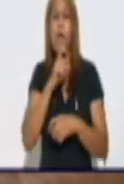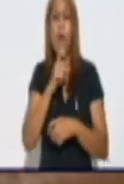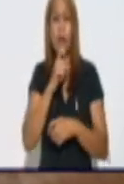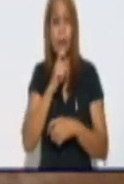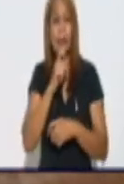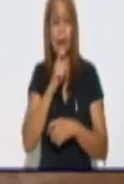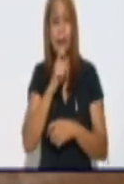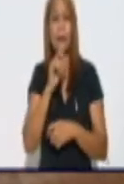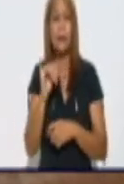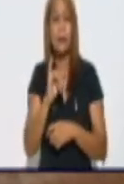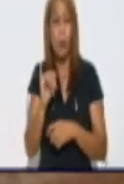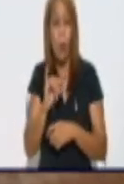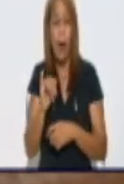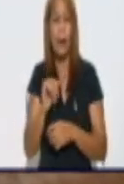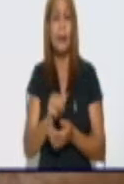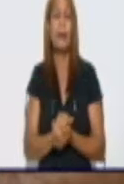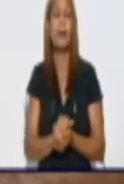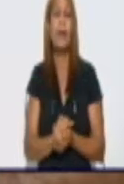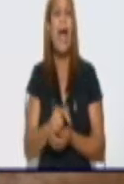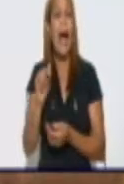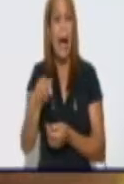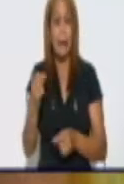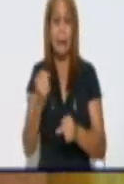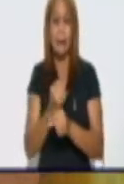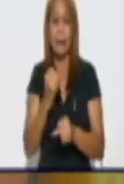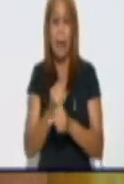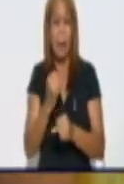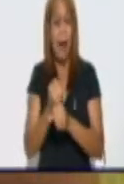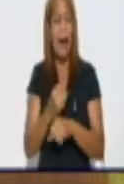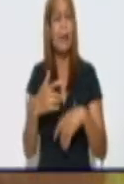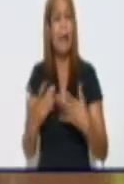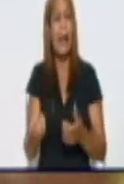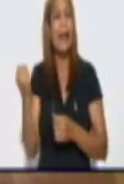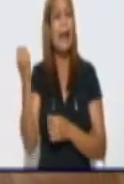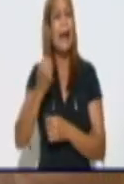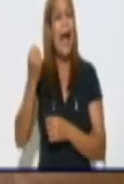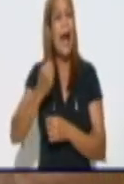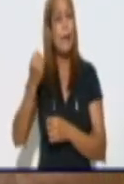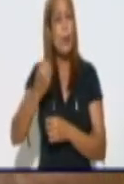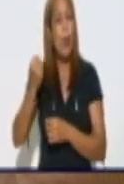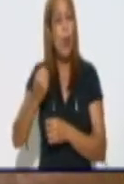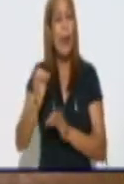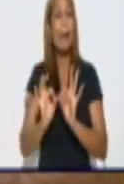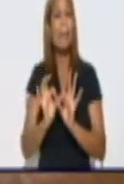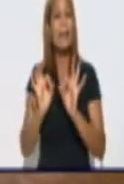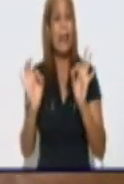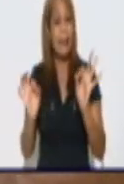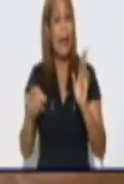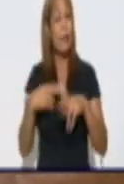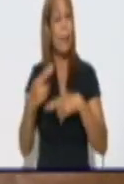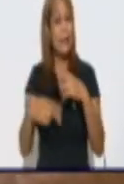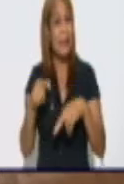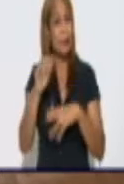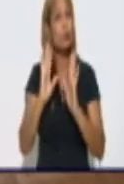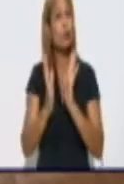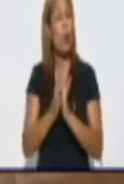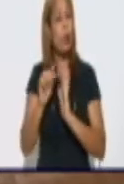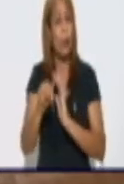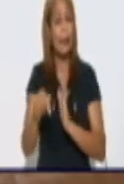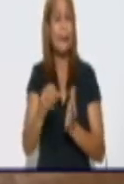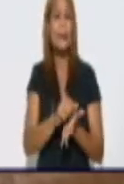este caso es escombreo de fosa, donde se trabaja con carros especializados para la prestación de estos servicios. Y vuelvo y